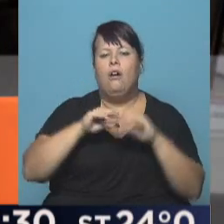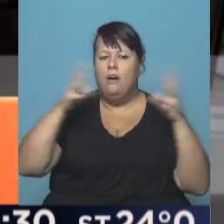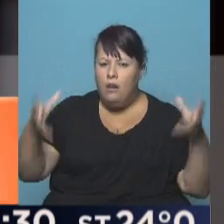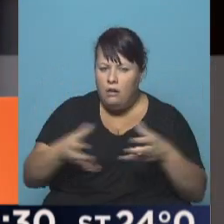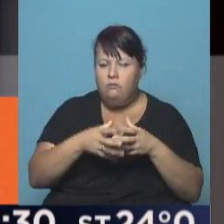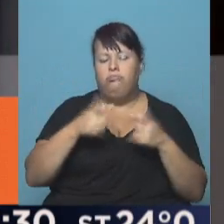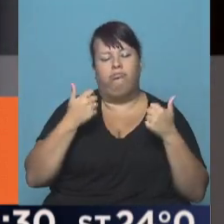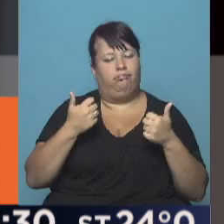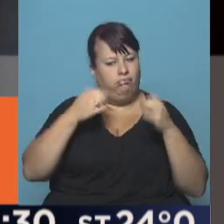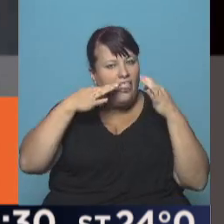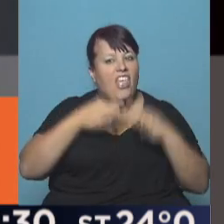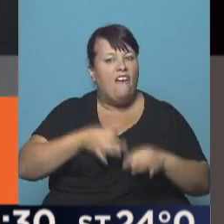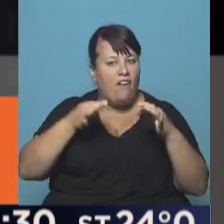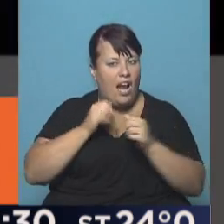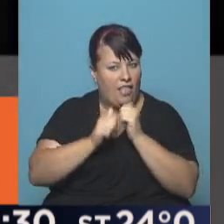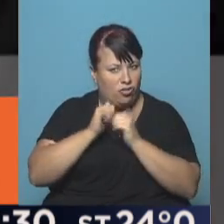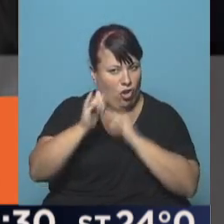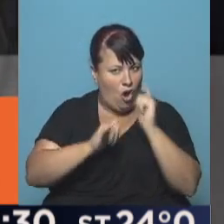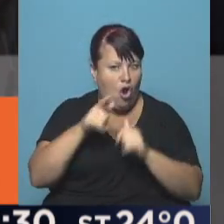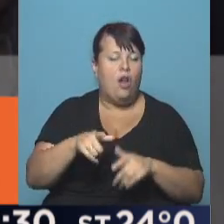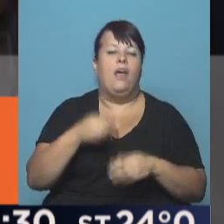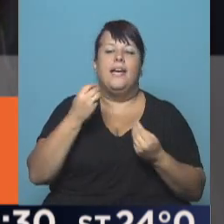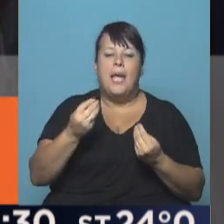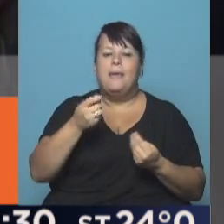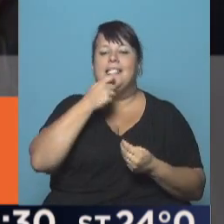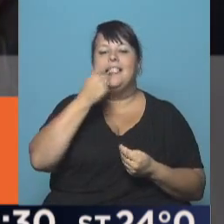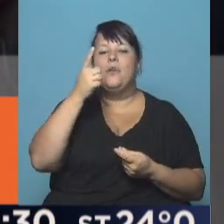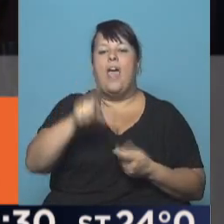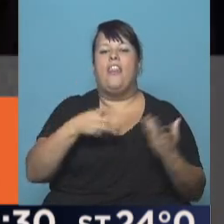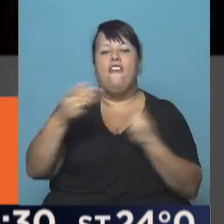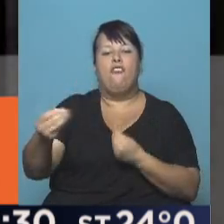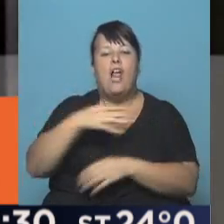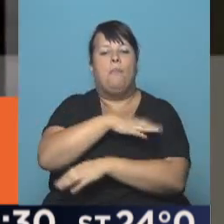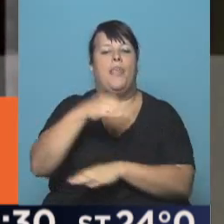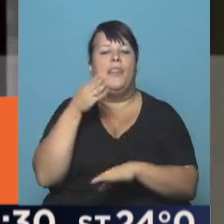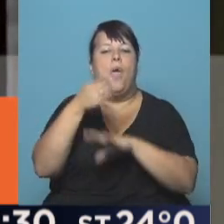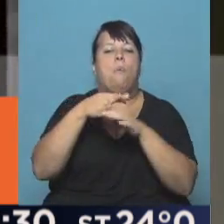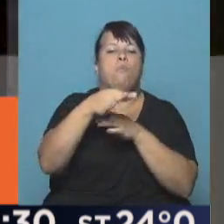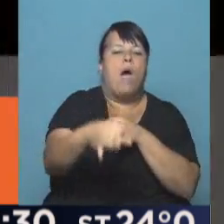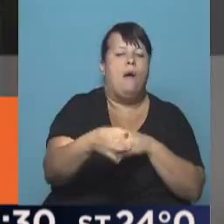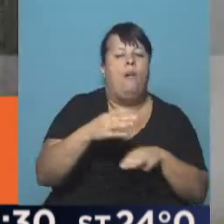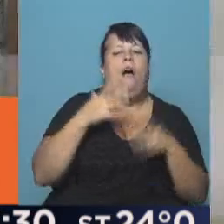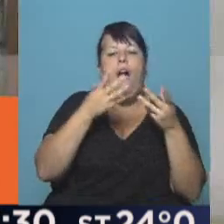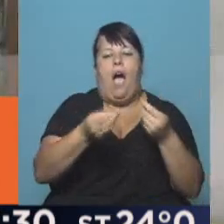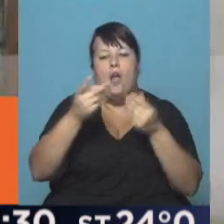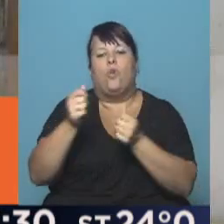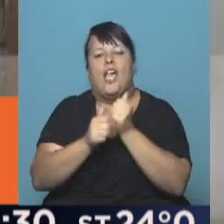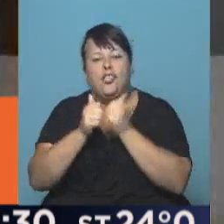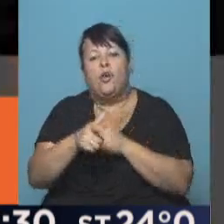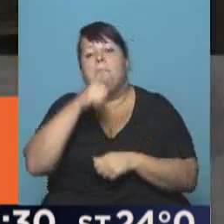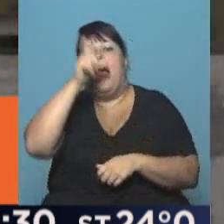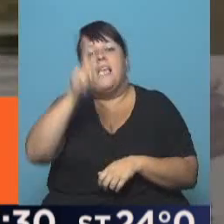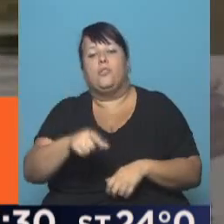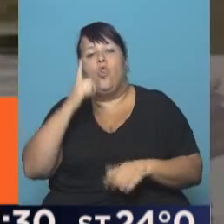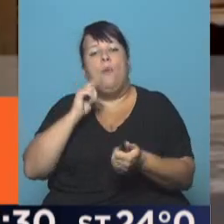a esta aventura realista que nos muestra lo que ocurre cuando una defensora de pobres tiene que ir a un pueblito a hacerse cargo de una historia de un